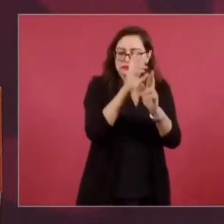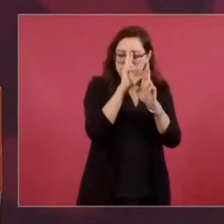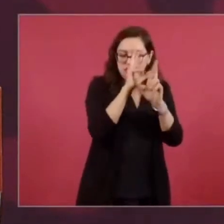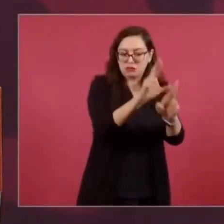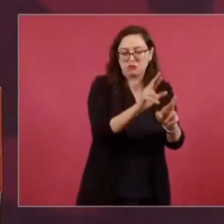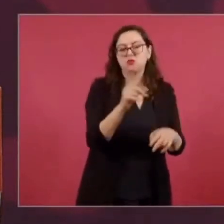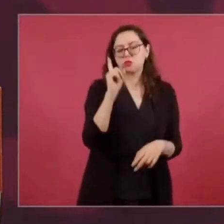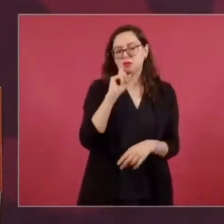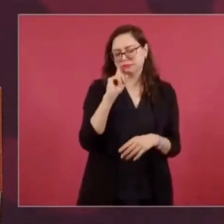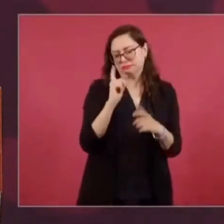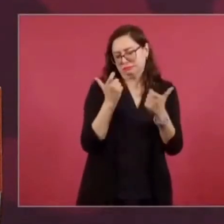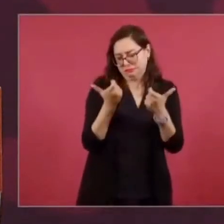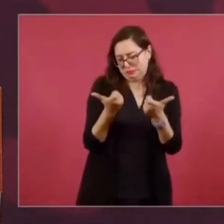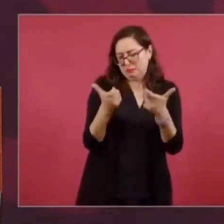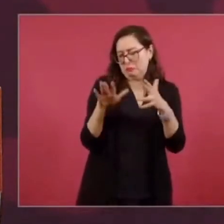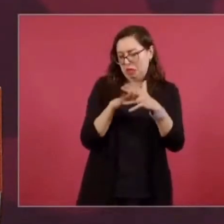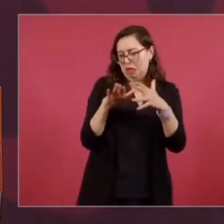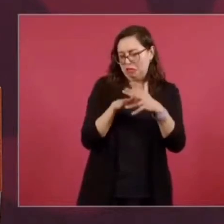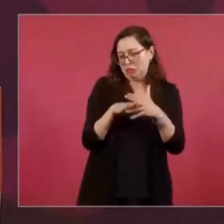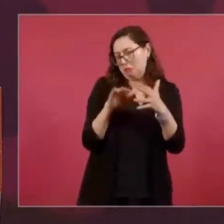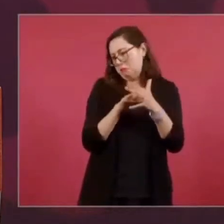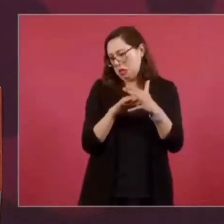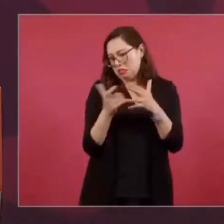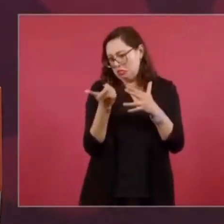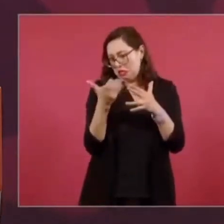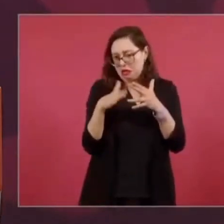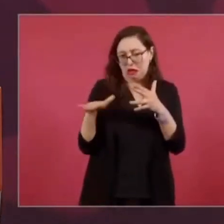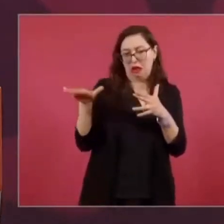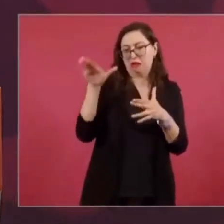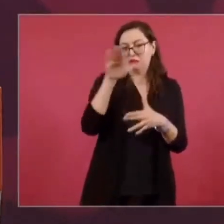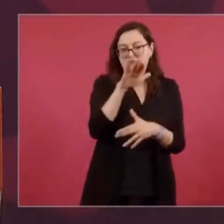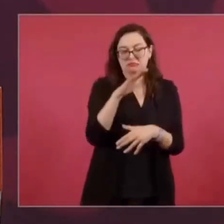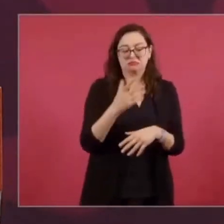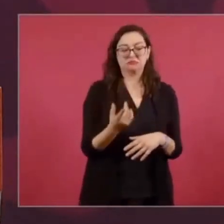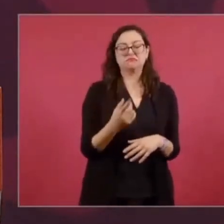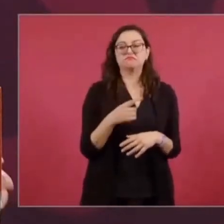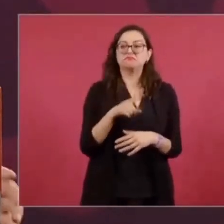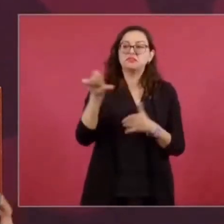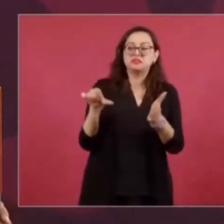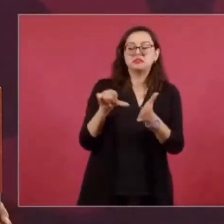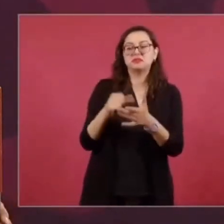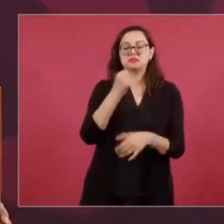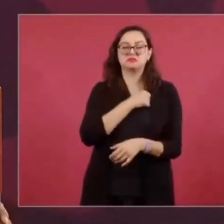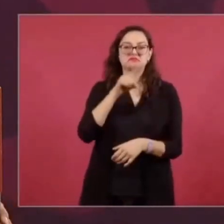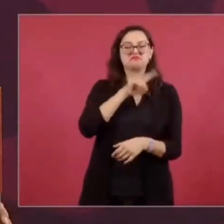vacunarse a los centros de vacunación y llegaban enojadas,